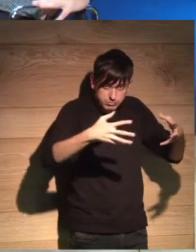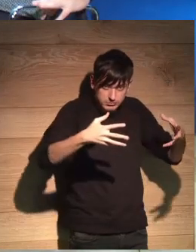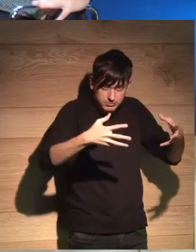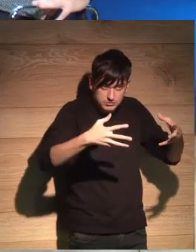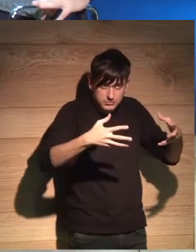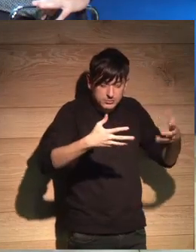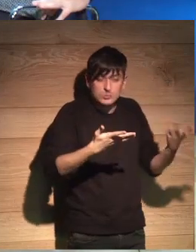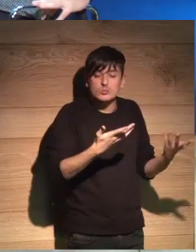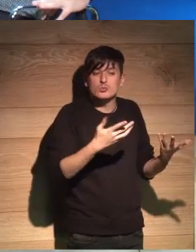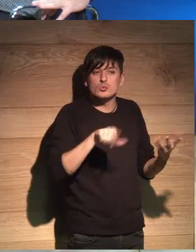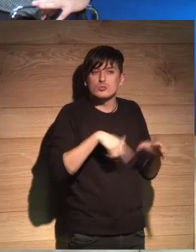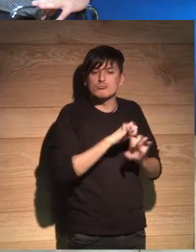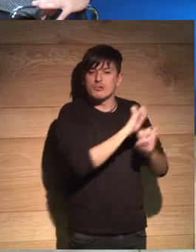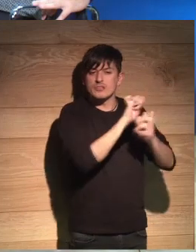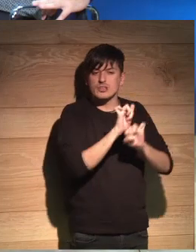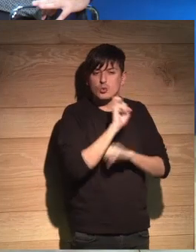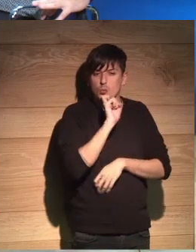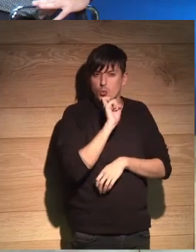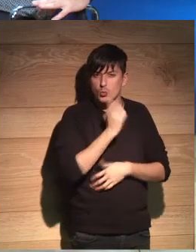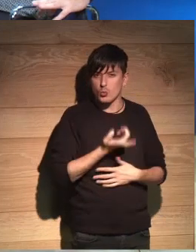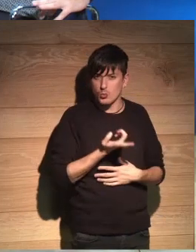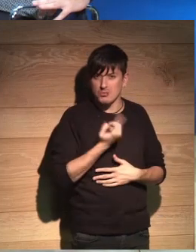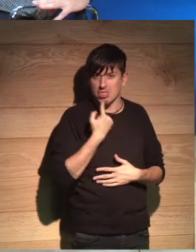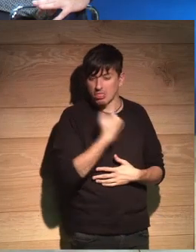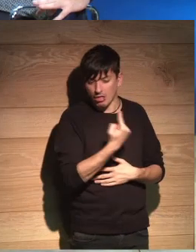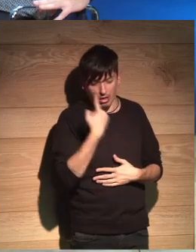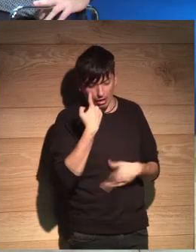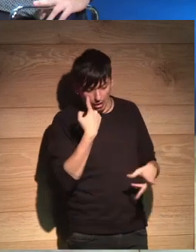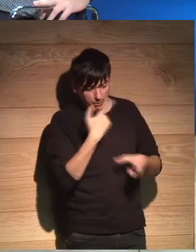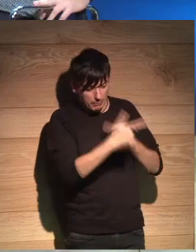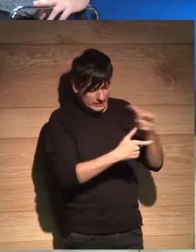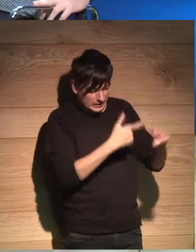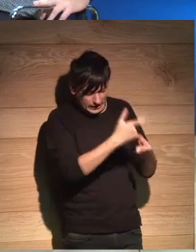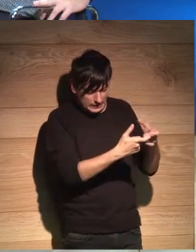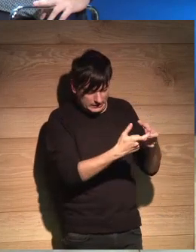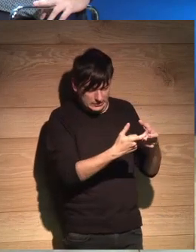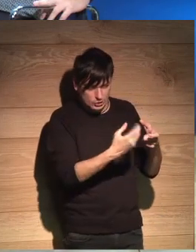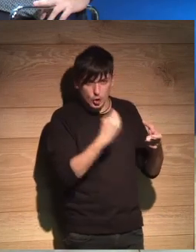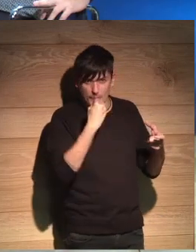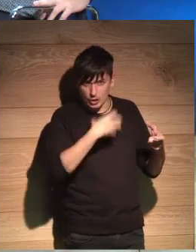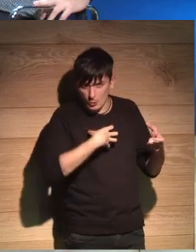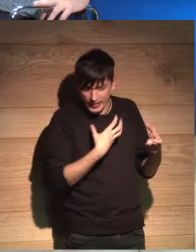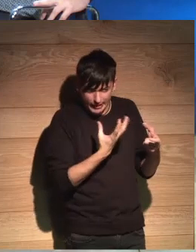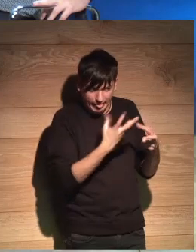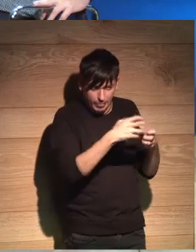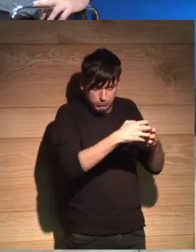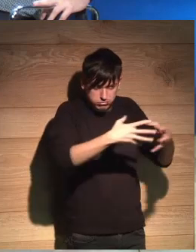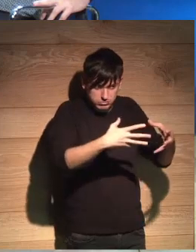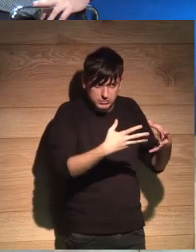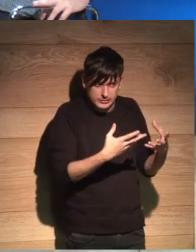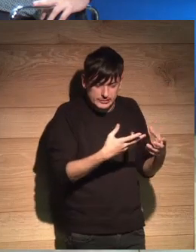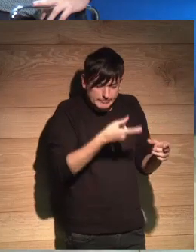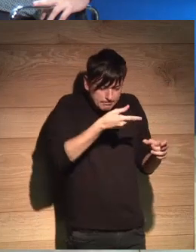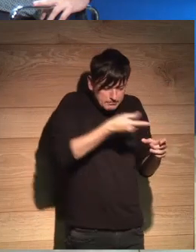¿Y cómo defendíamos? Nos defendíamos pues decíamos, vale, vamos a hacer que esa bacteria no se lo pueda comer. Y le echamos un principio activo. Y